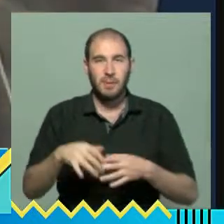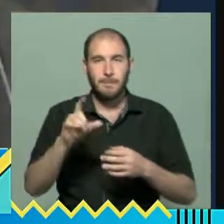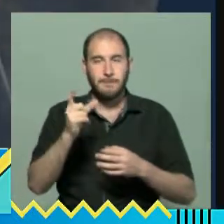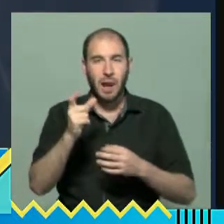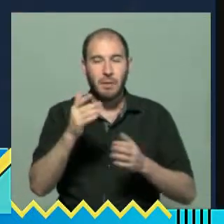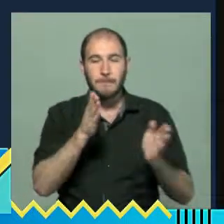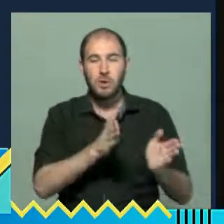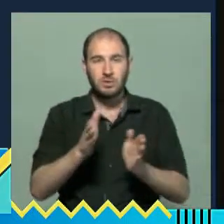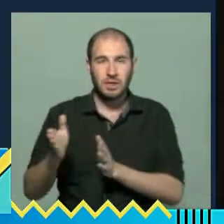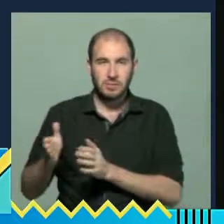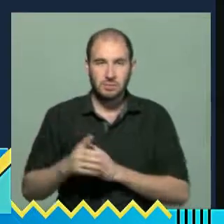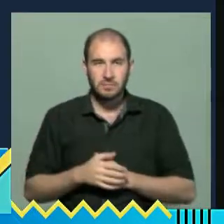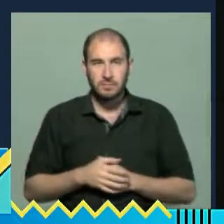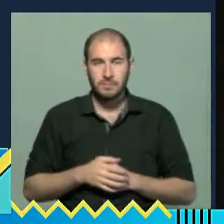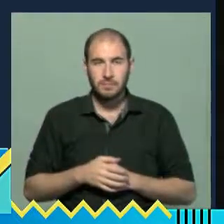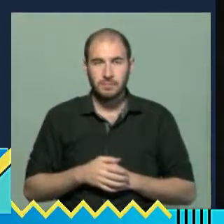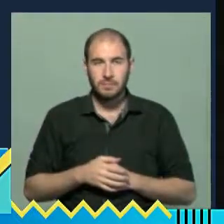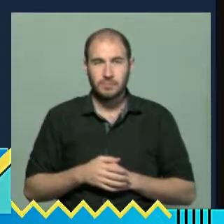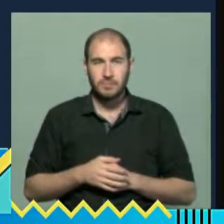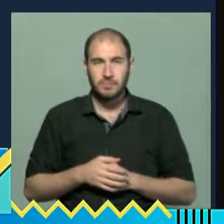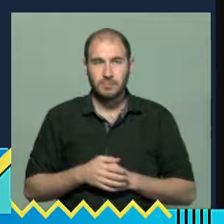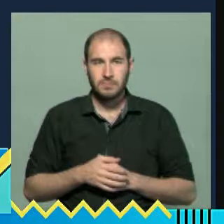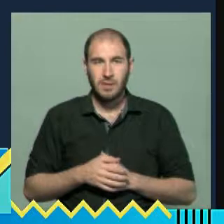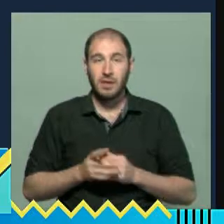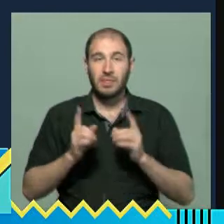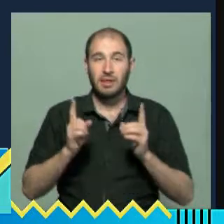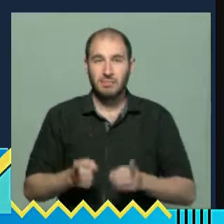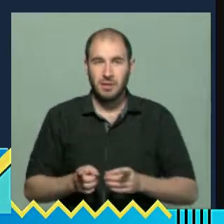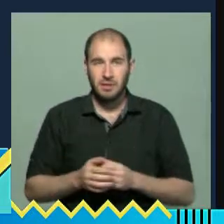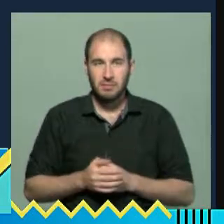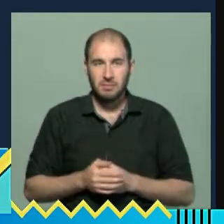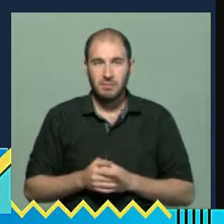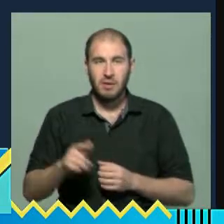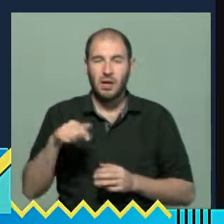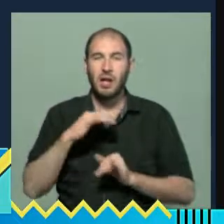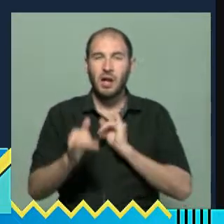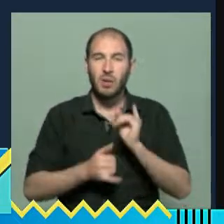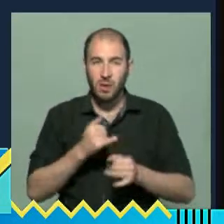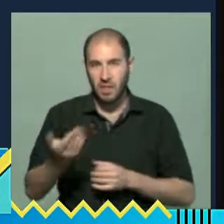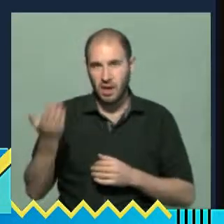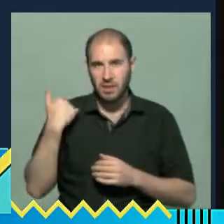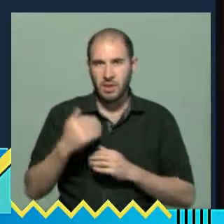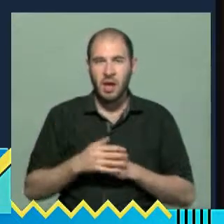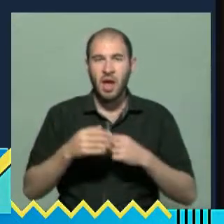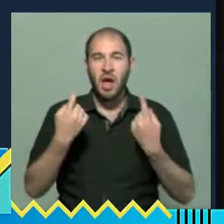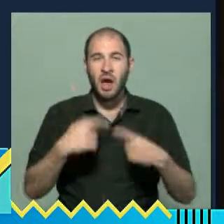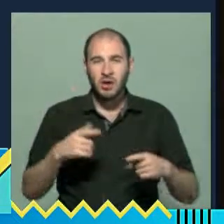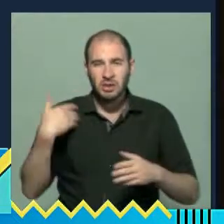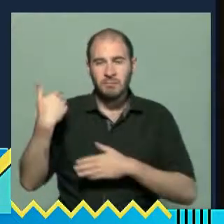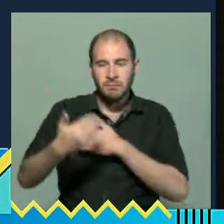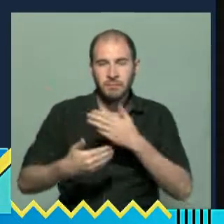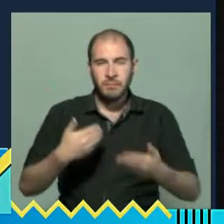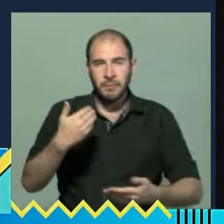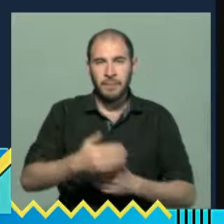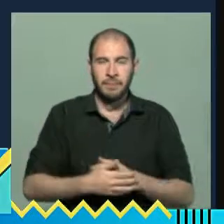de procesos. Es decir, y también esto que estábamos planteando recién, las cosas que han venido pasando, que